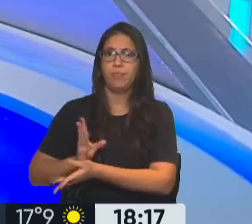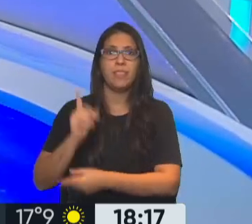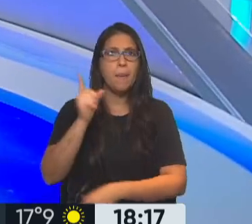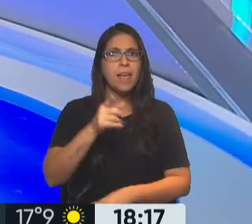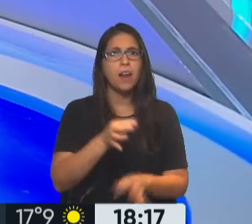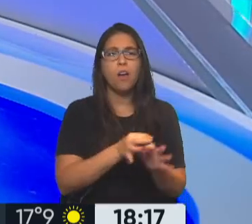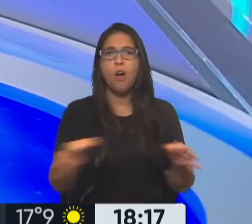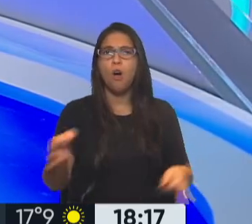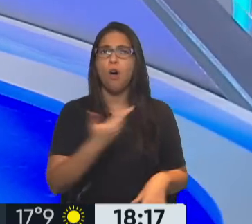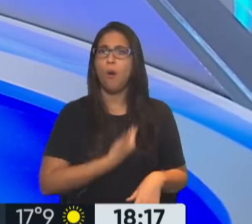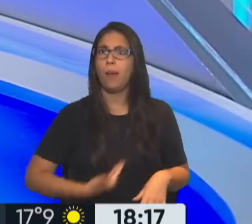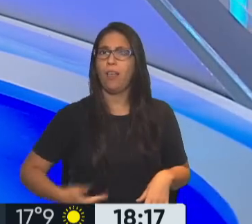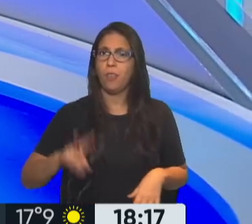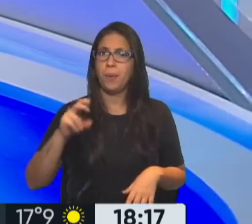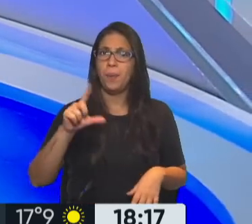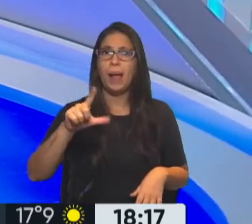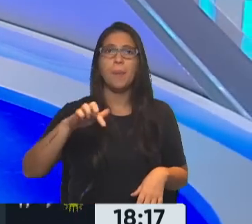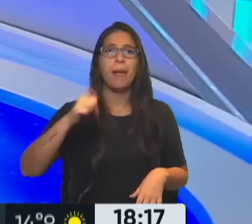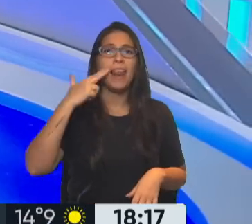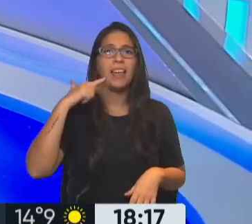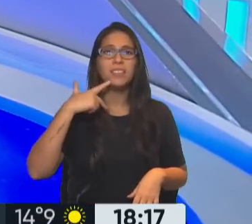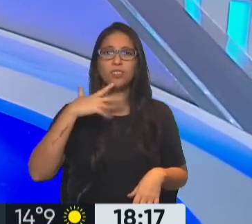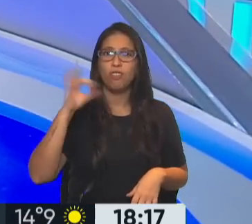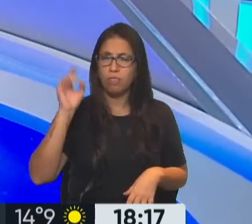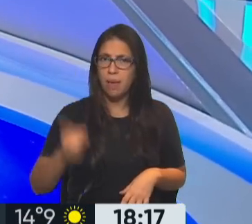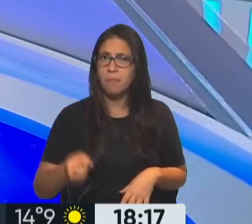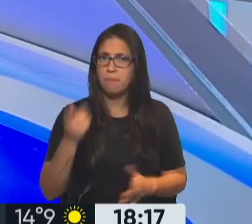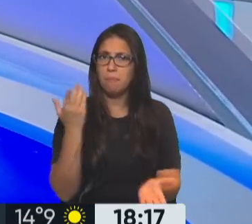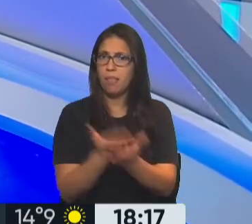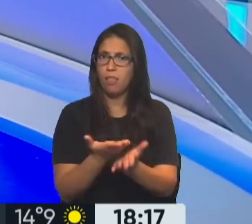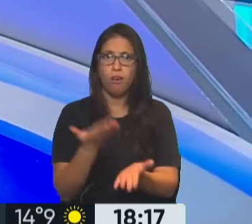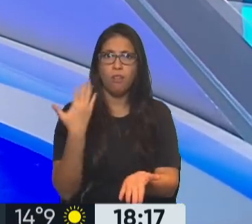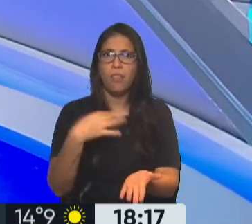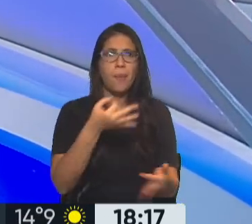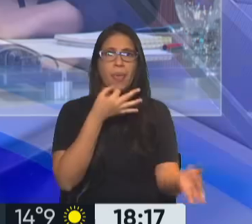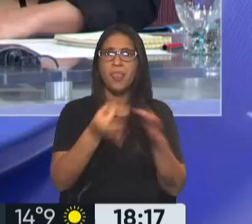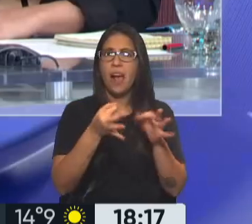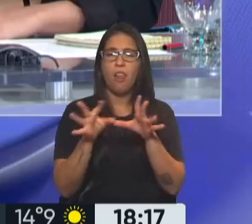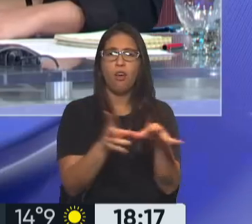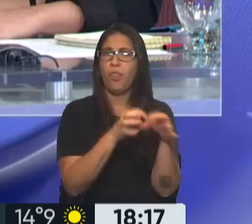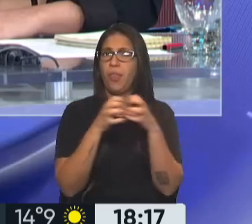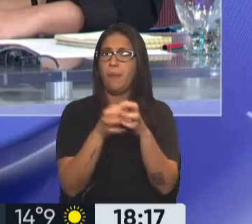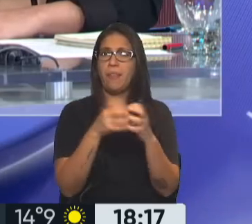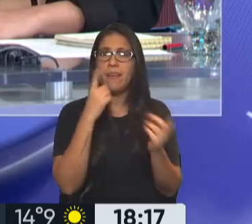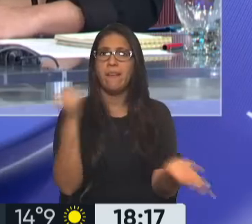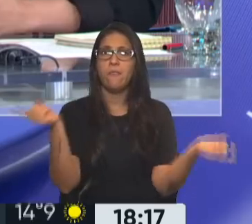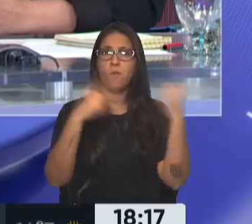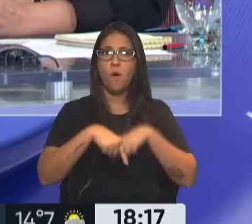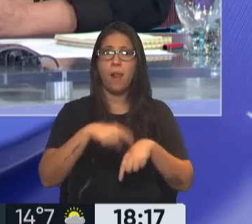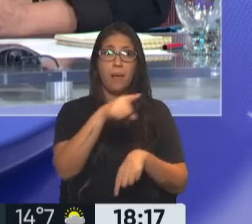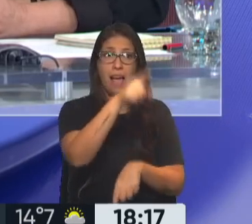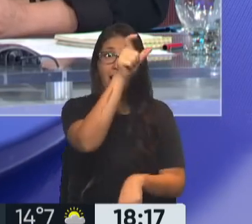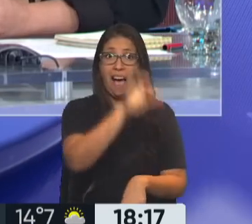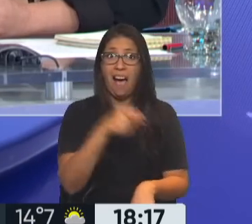es mucho más cercano al presidente. También pidió dar el diálogo, que se hable de restablecer la pena de muerte, es